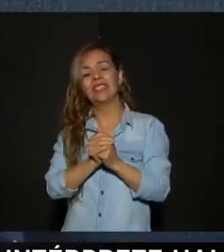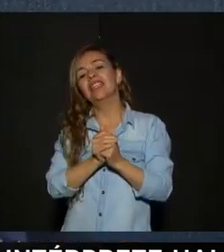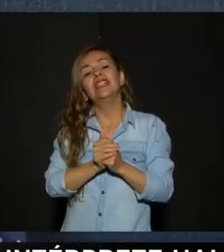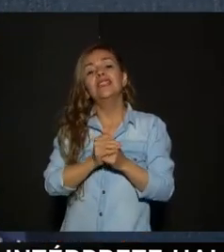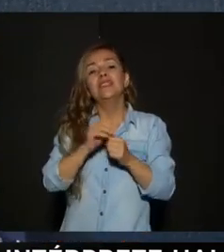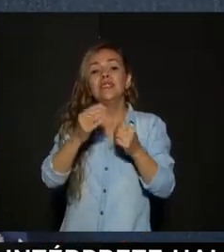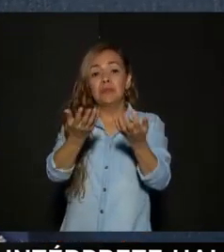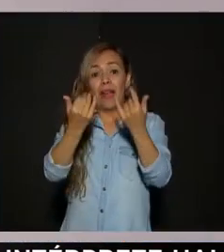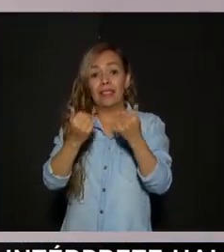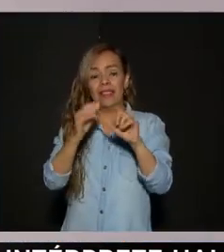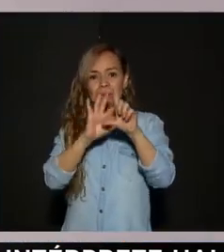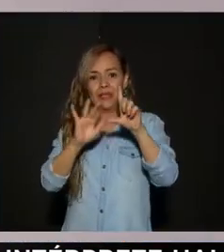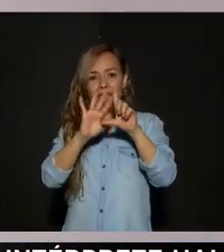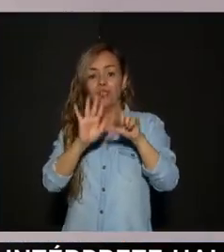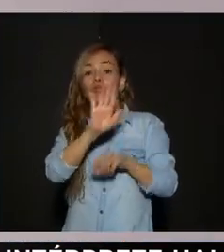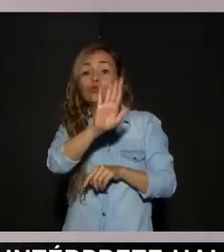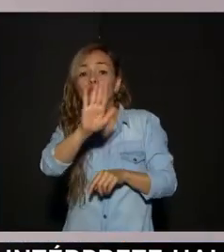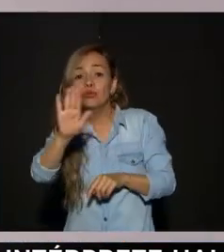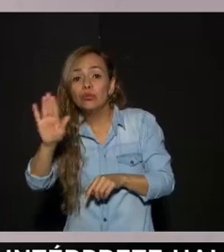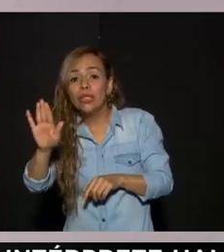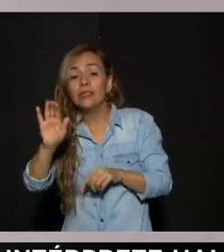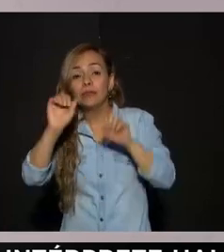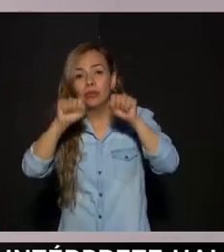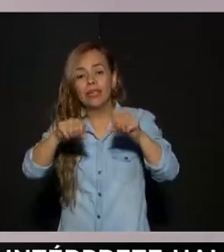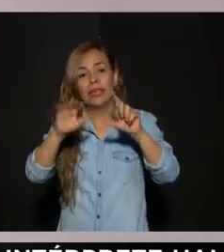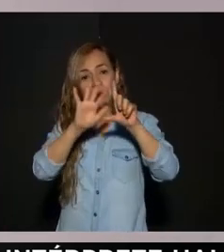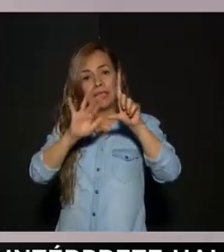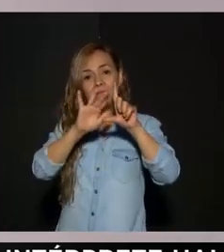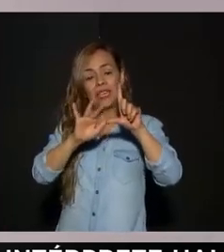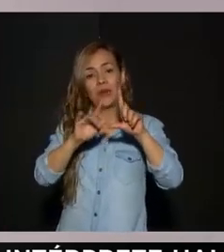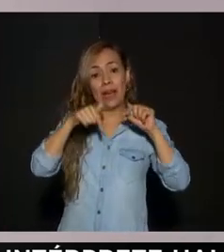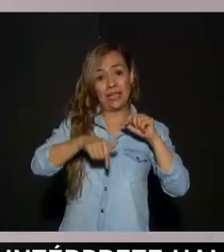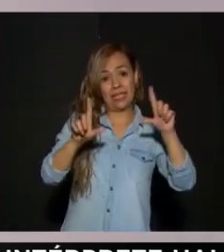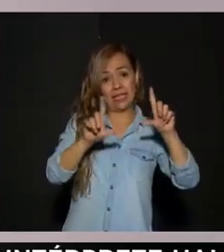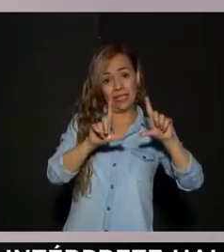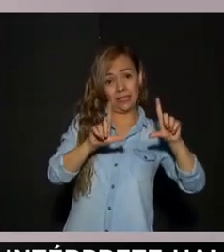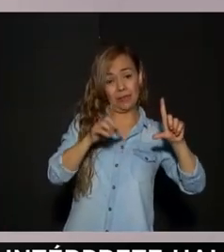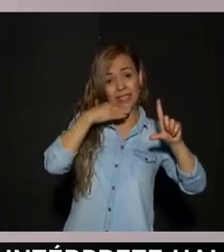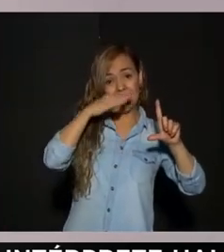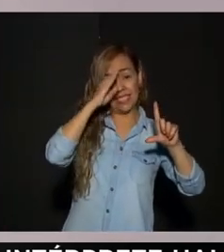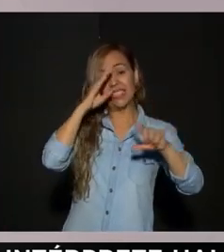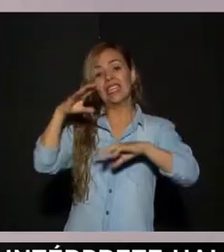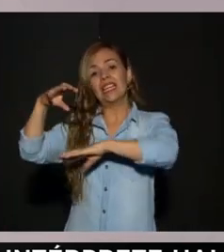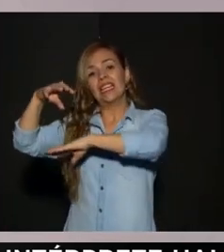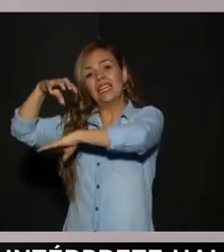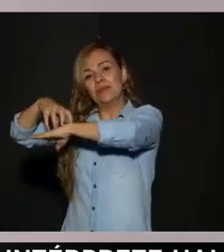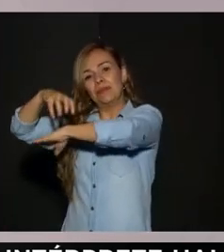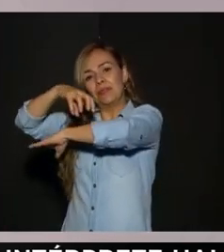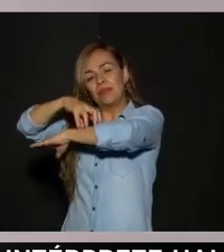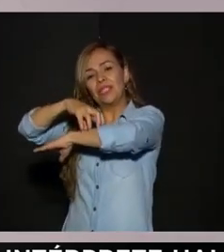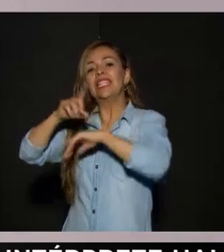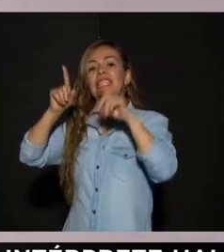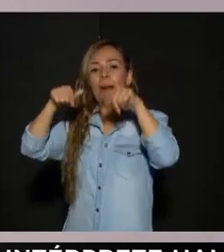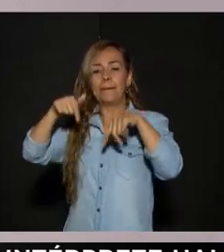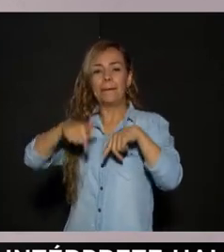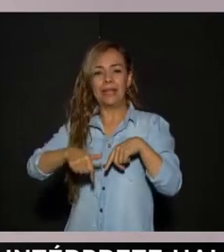estaremos en contacto. Si hacen el video, pueden etiquetar a Parque Explora, al canal Telemedellín, a la Secretaría de Educación y al Grupo Familia. Sencillo.